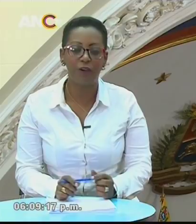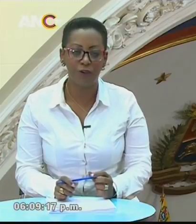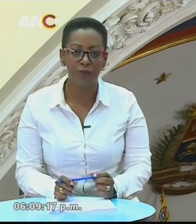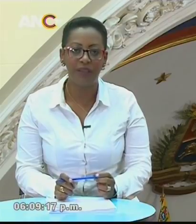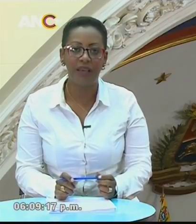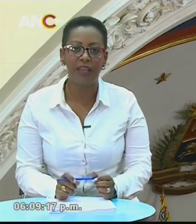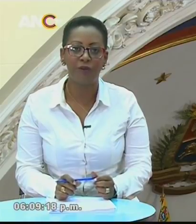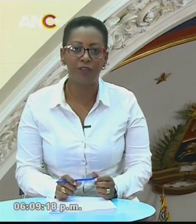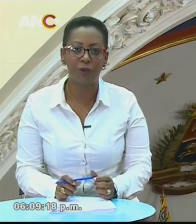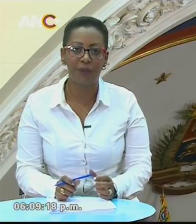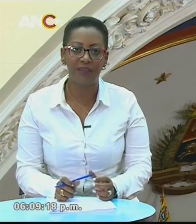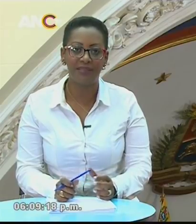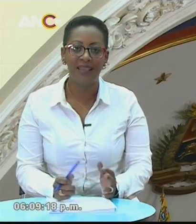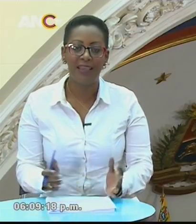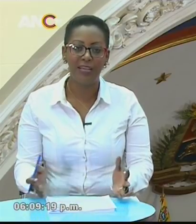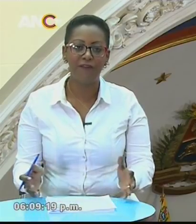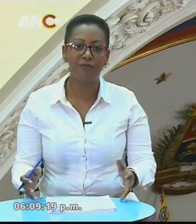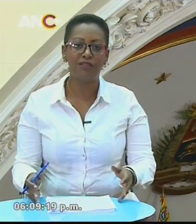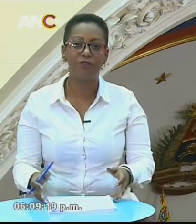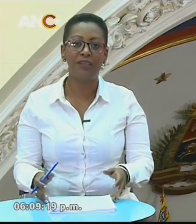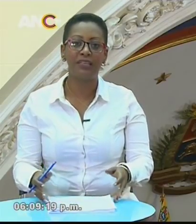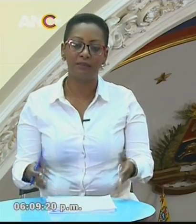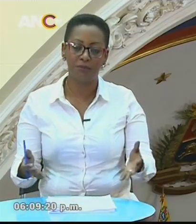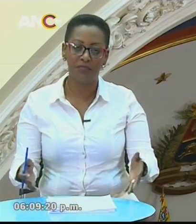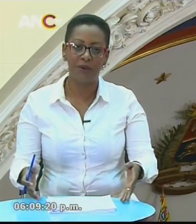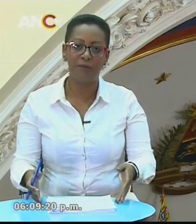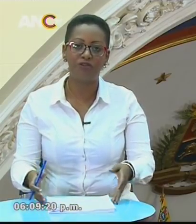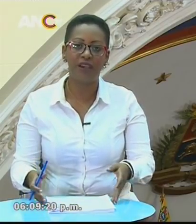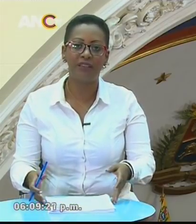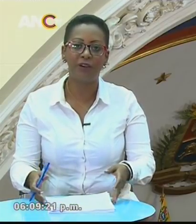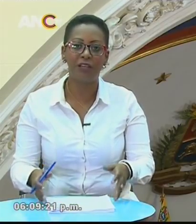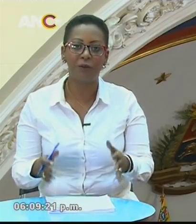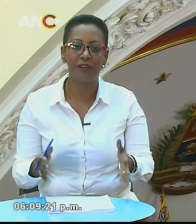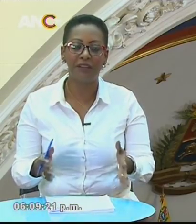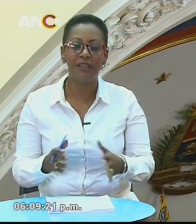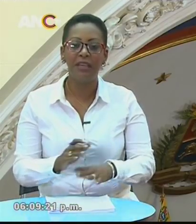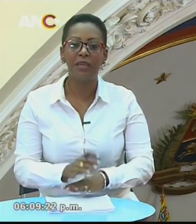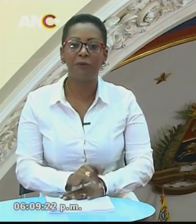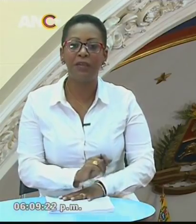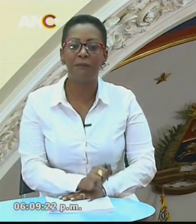guerra económica en nuestro país. Es la información que les llevamos a esta hora.